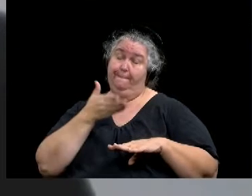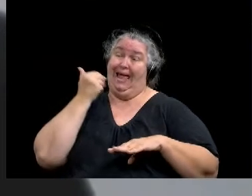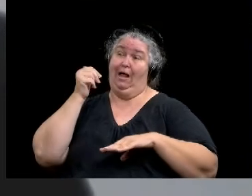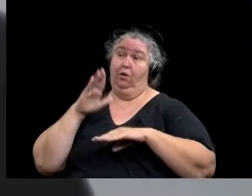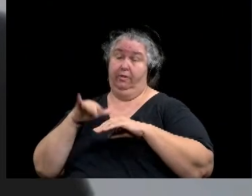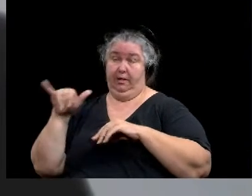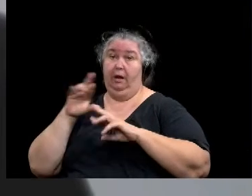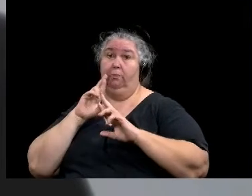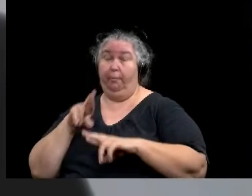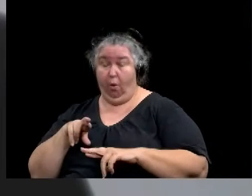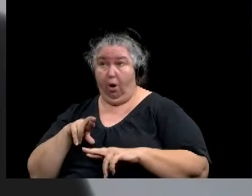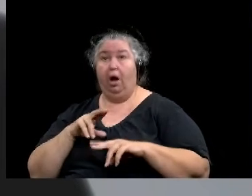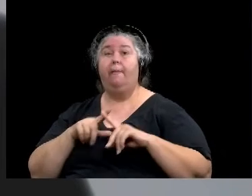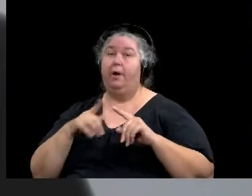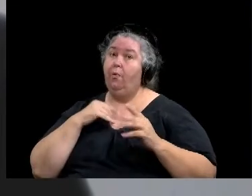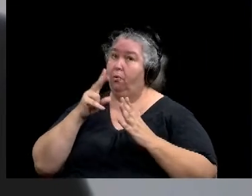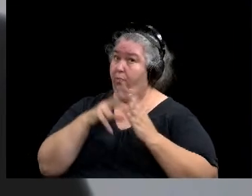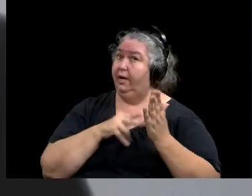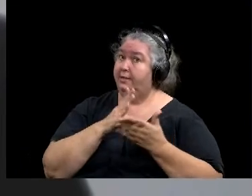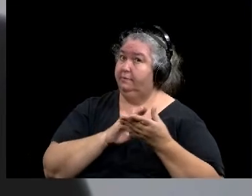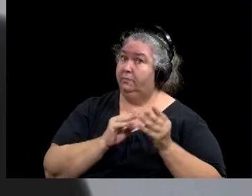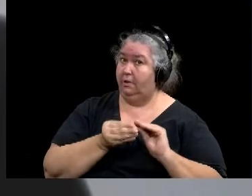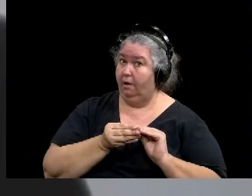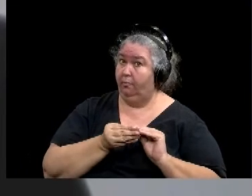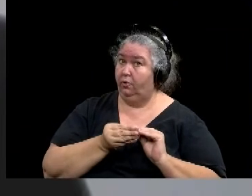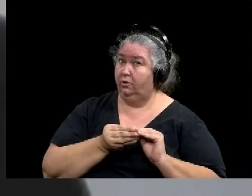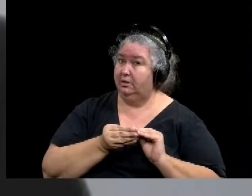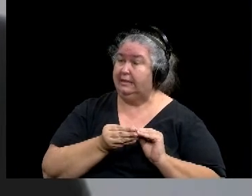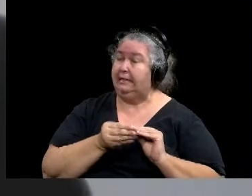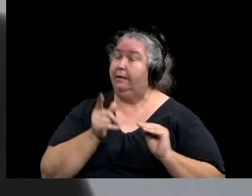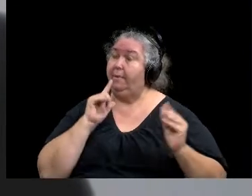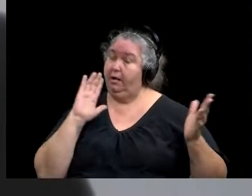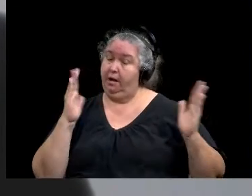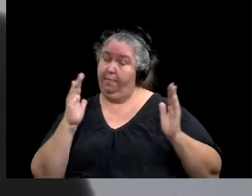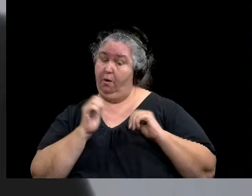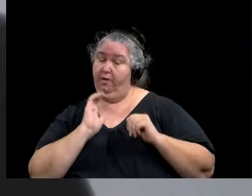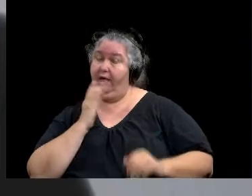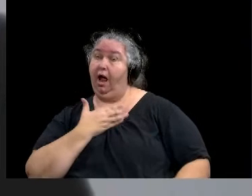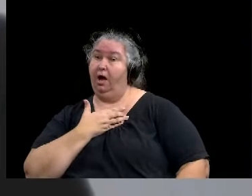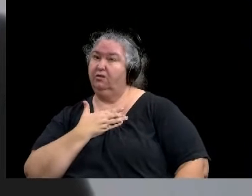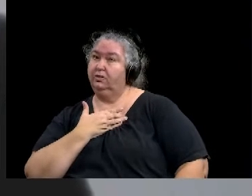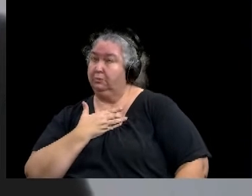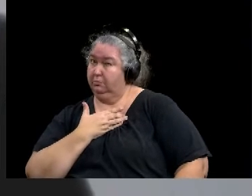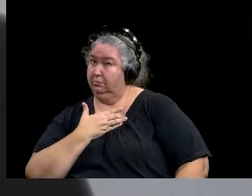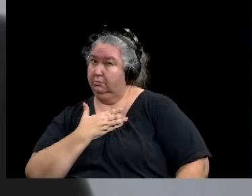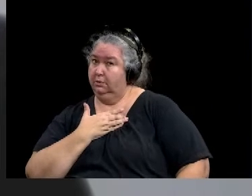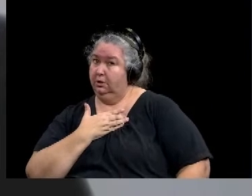estos números están mejores que este reporte que salió